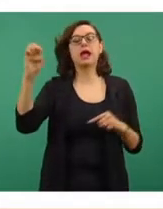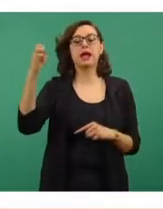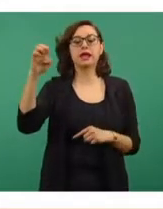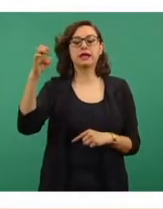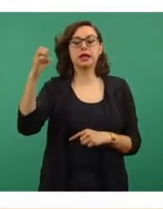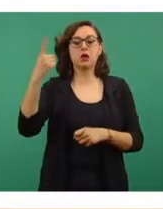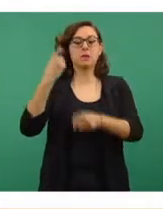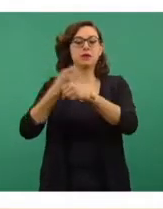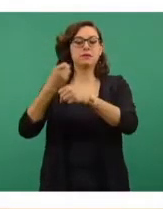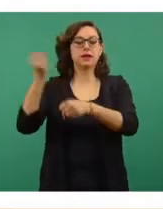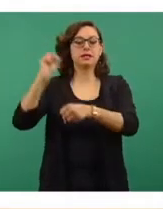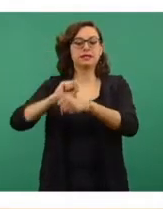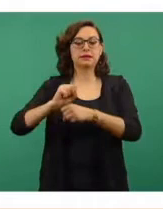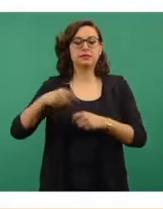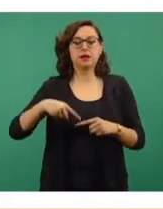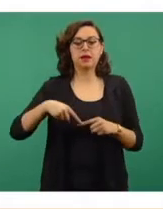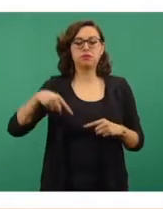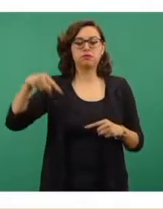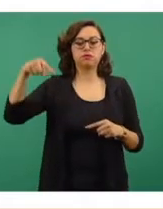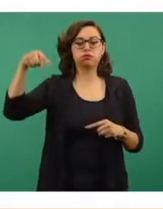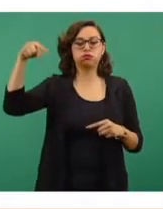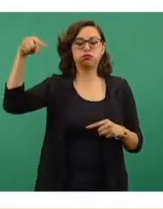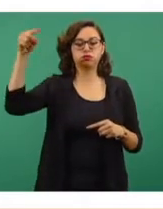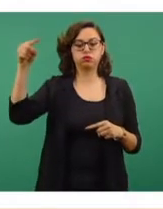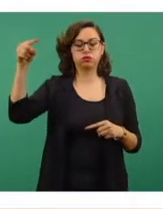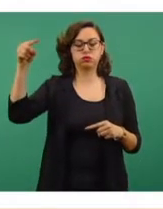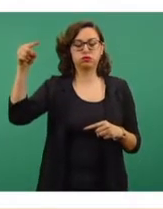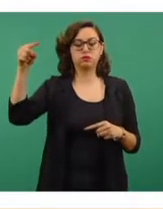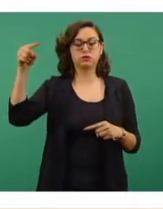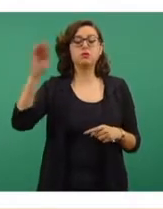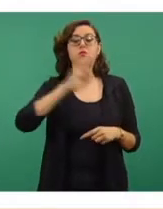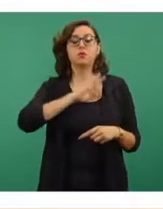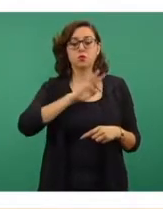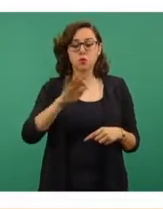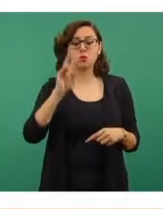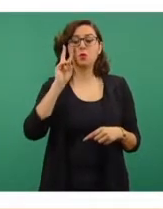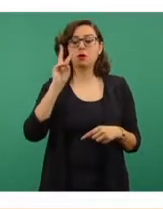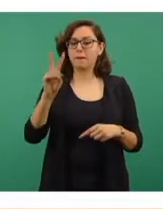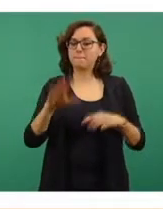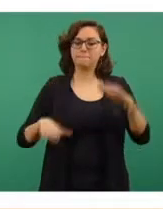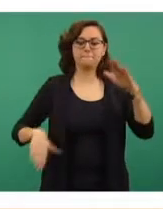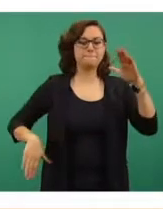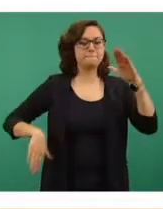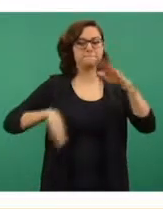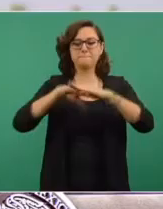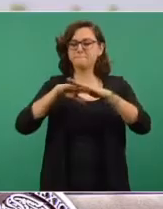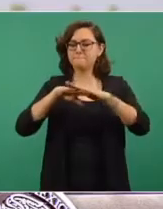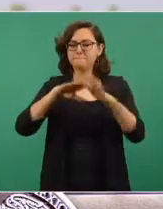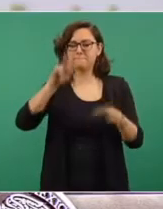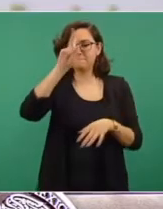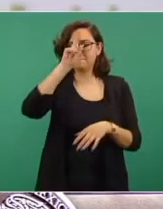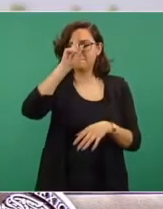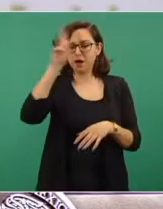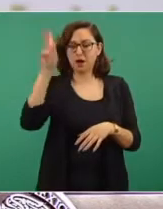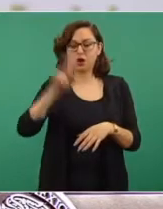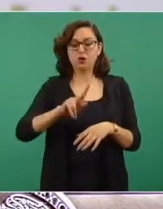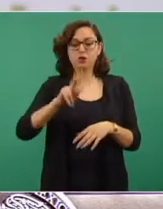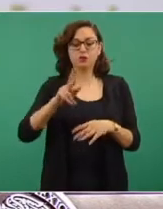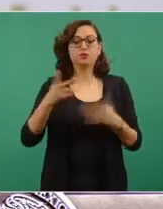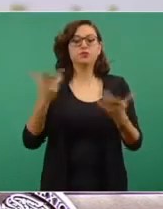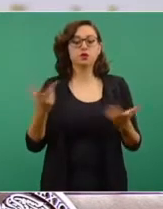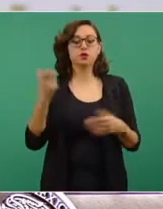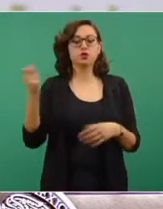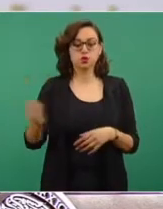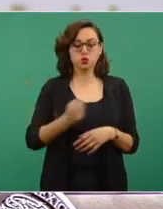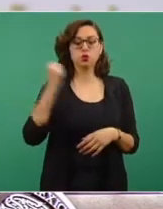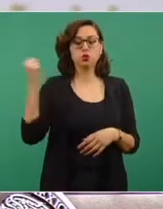primera semana de enero, cuando llegamos a tener lo que hasta ahora ha sido la máxima expresión de la epidemia. Y afortunadamente a